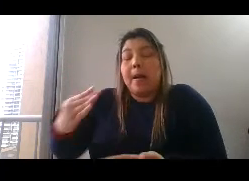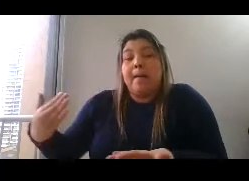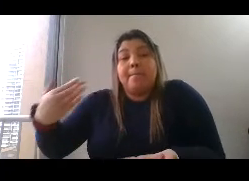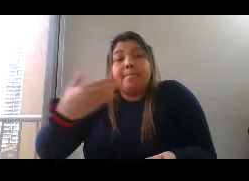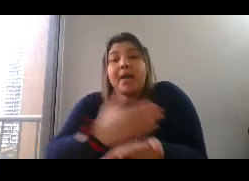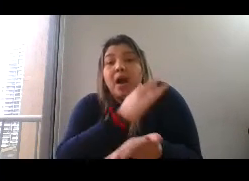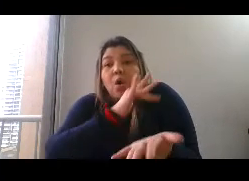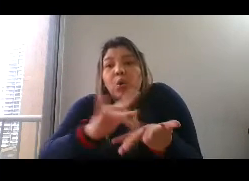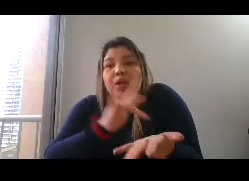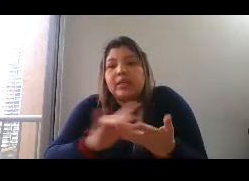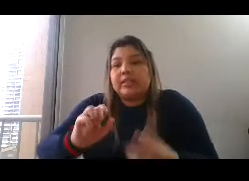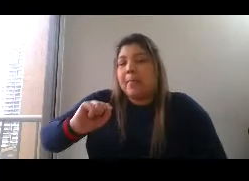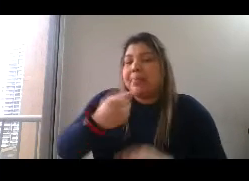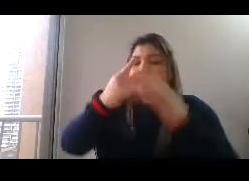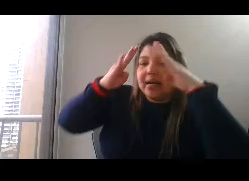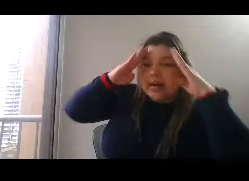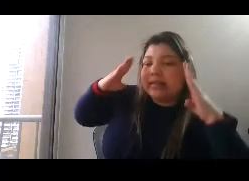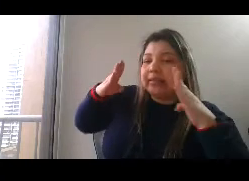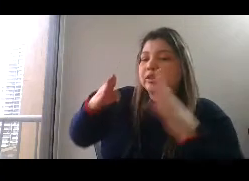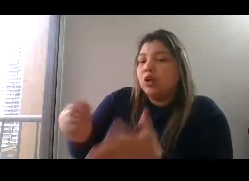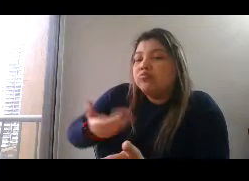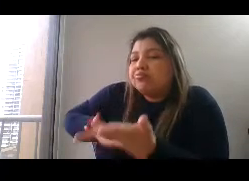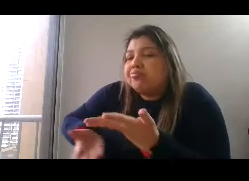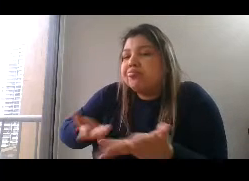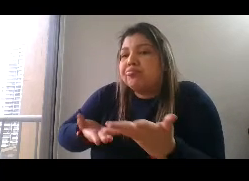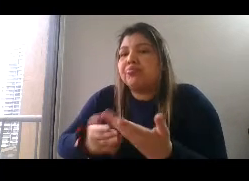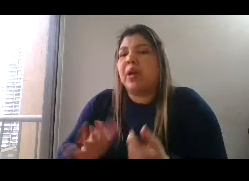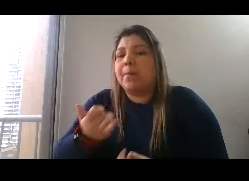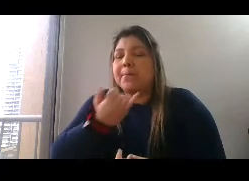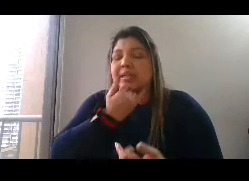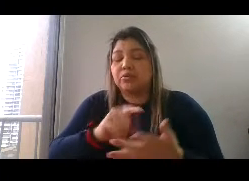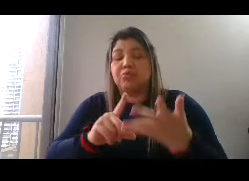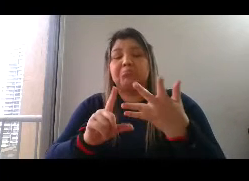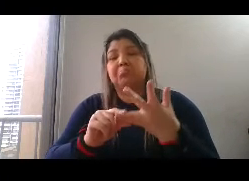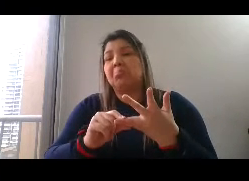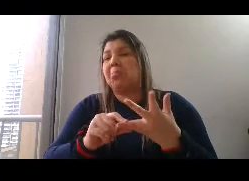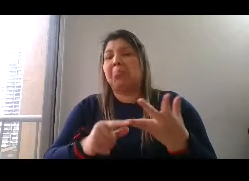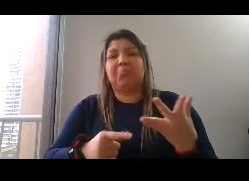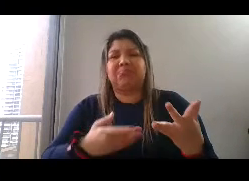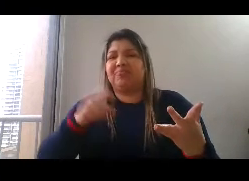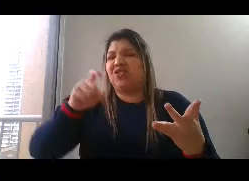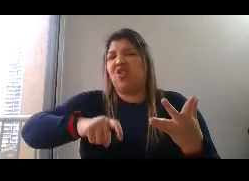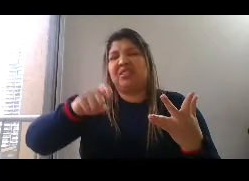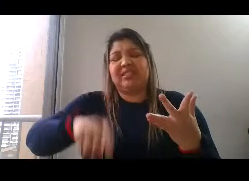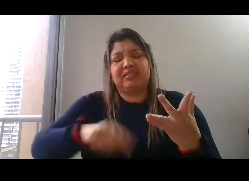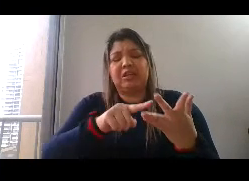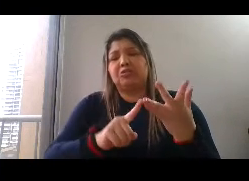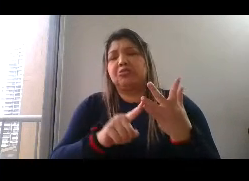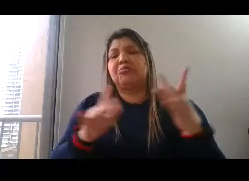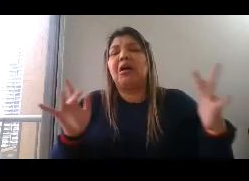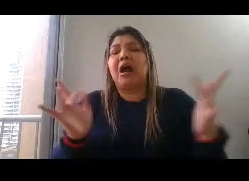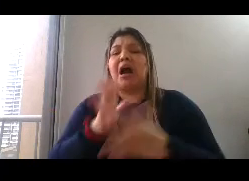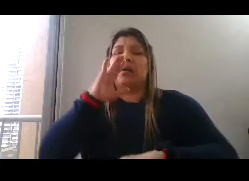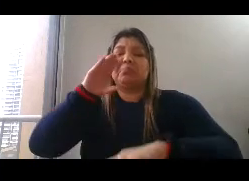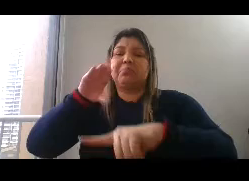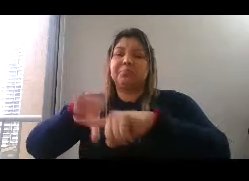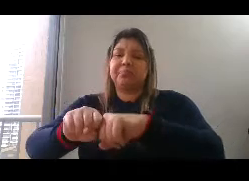acceder a una atención en una consulta prioritaria o en una consulta externa.